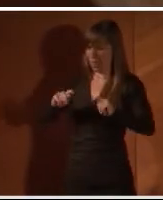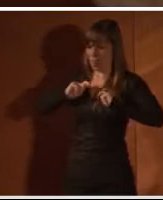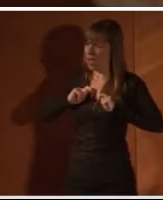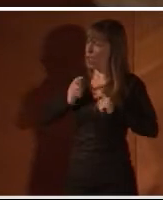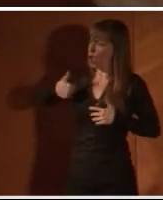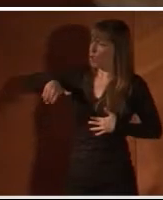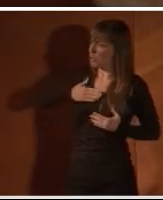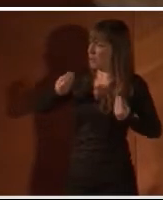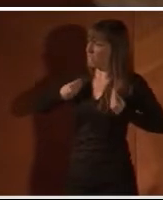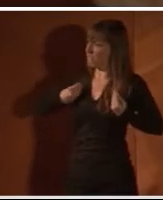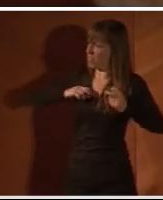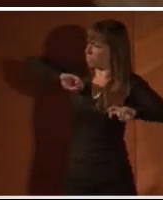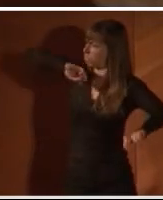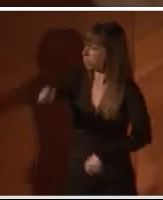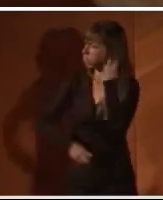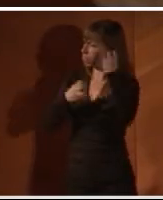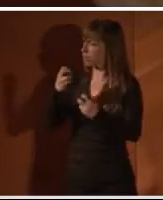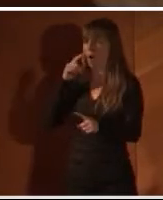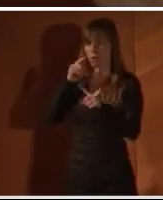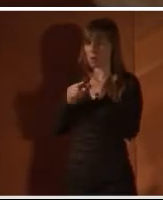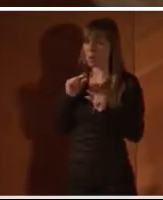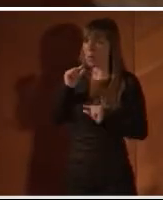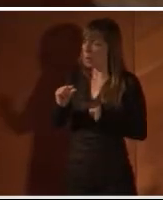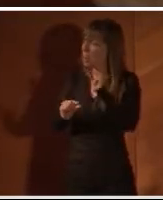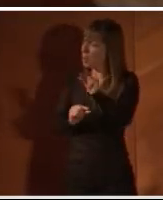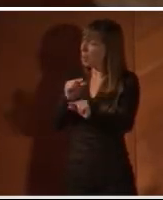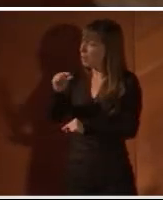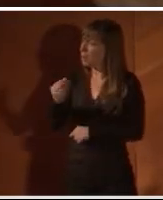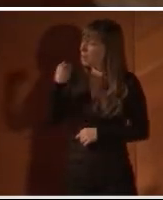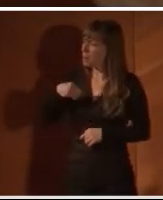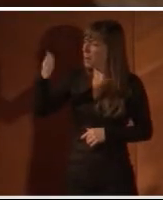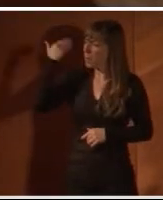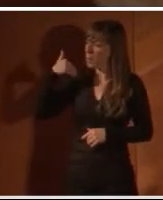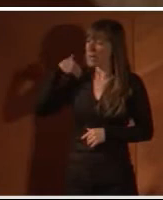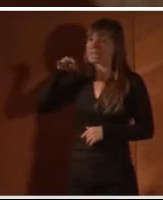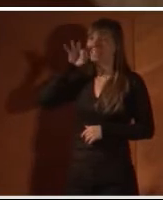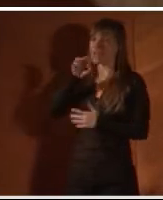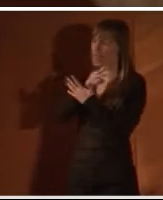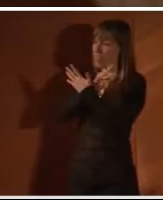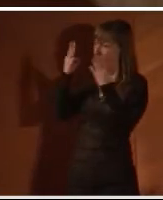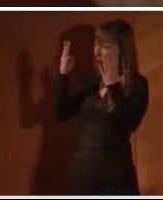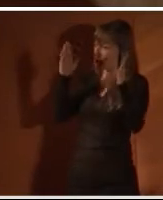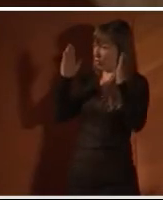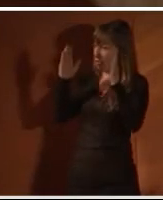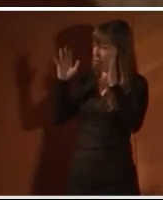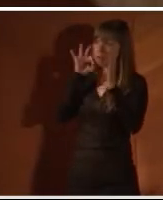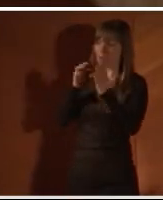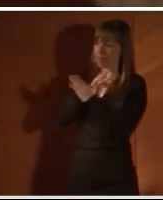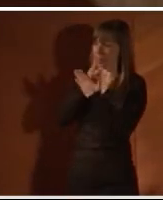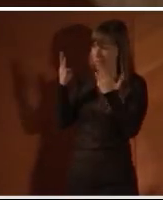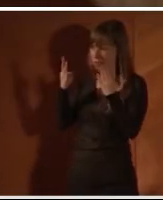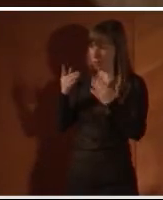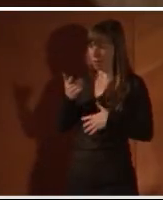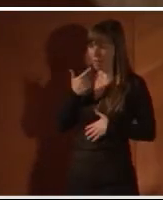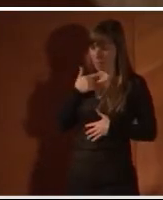vida, para hacer poquito a poco, como se hablaba en los albores del 18, en el siglo de las luces. Acabo de venir de